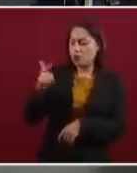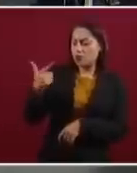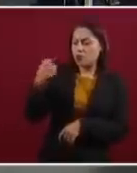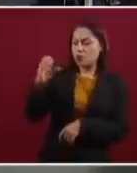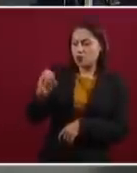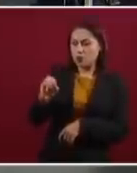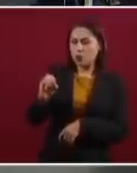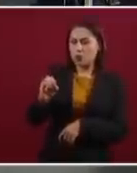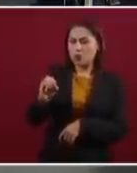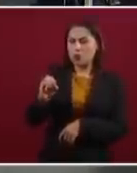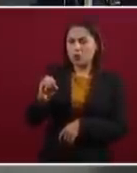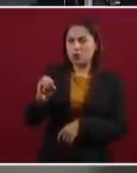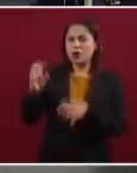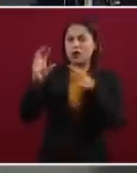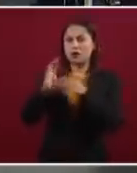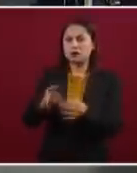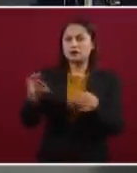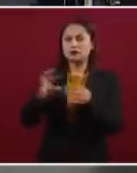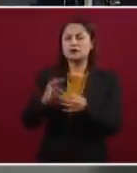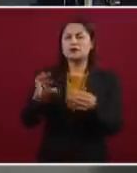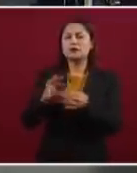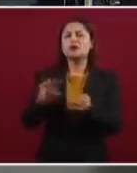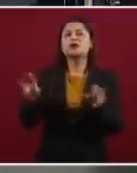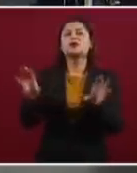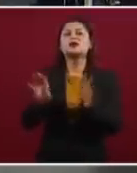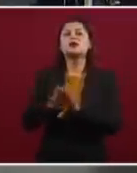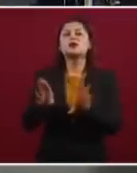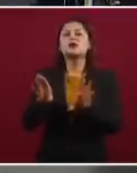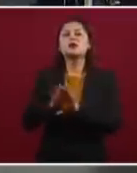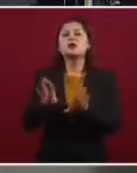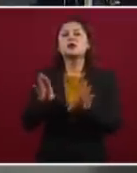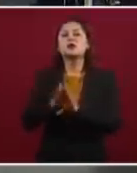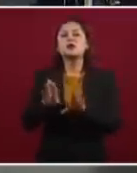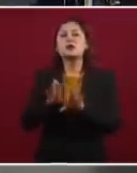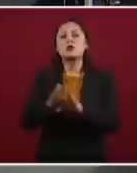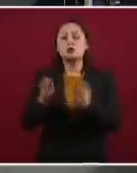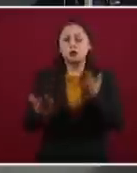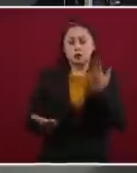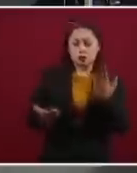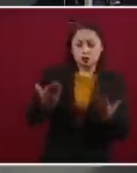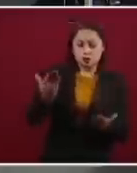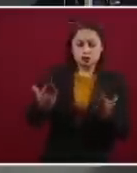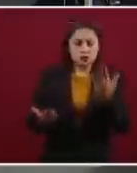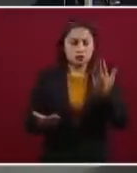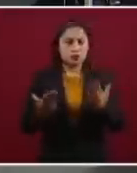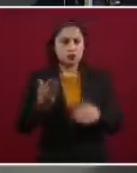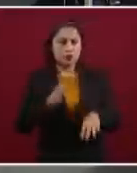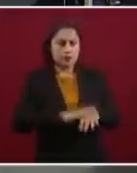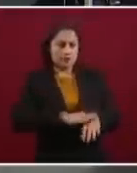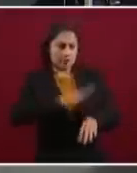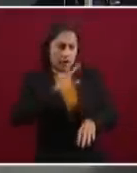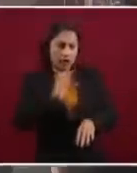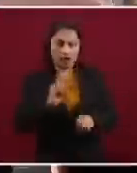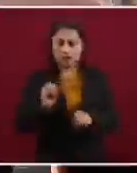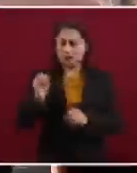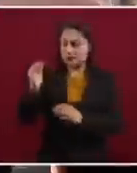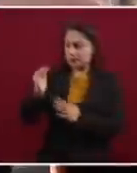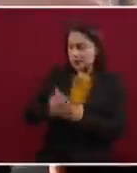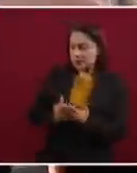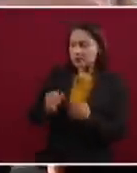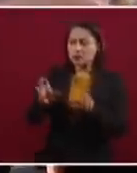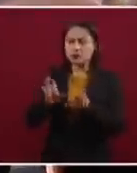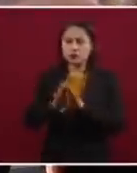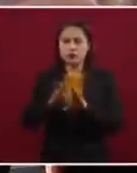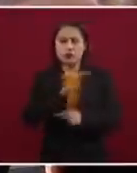se registra él el incremento en el consumo o cual ha sido el comportamiento del consumo